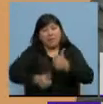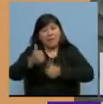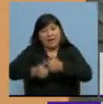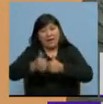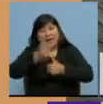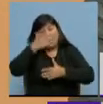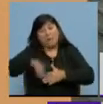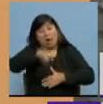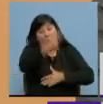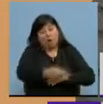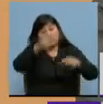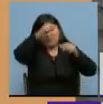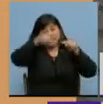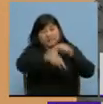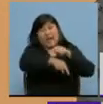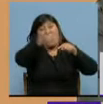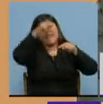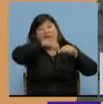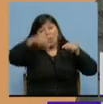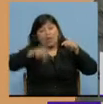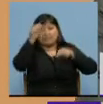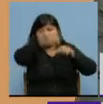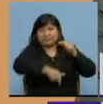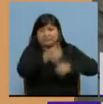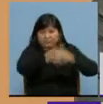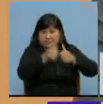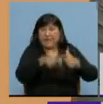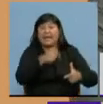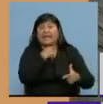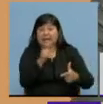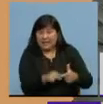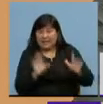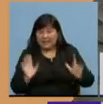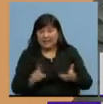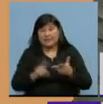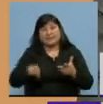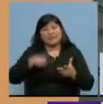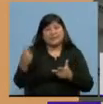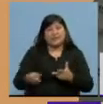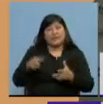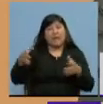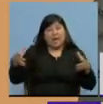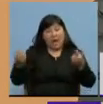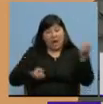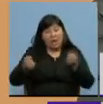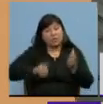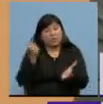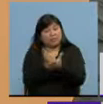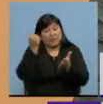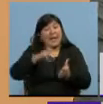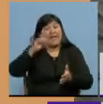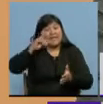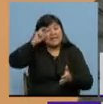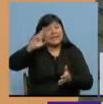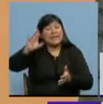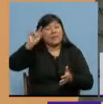a Chevrolet en un lugar donde no era competitivo, donde nos costó mucho. El Chevrolet más cerca que